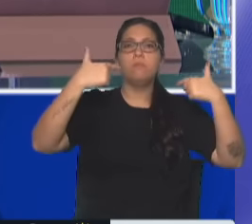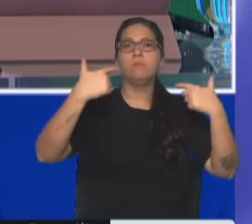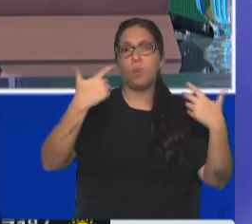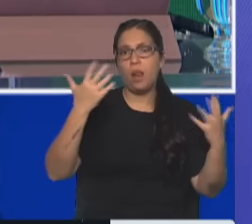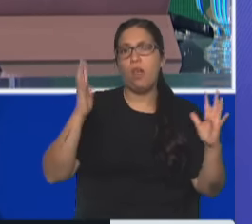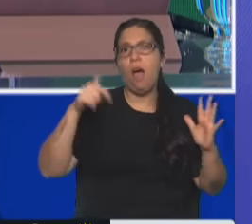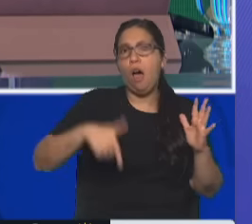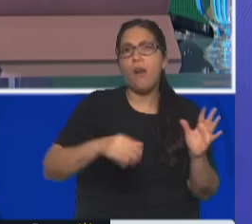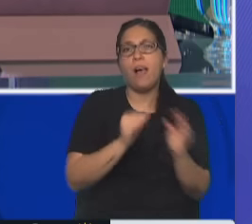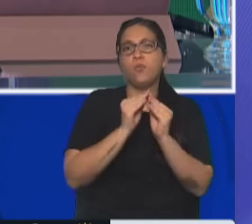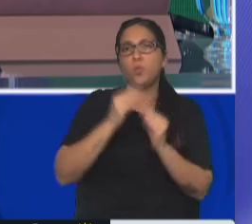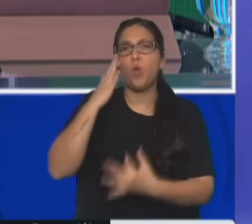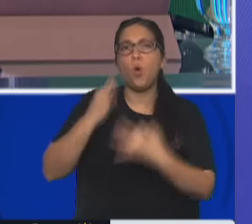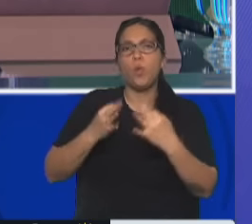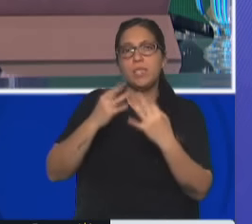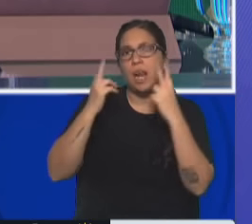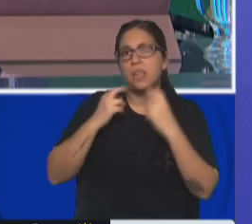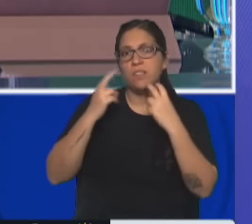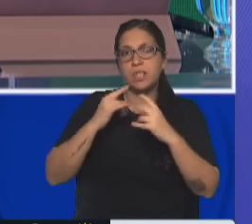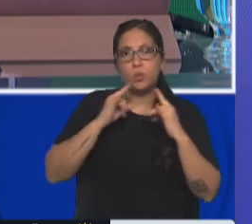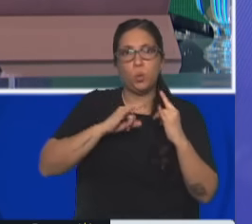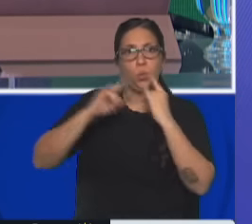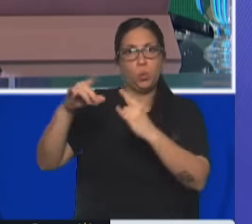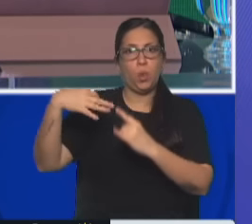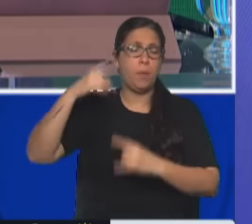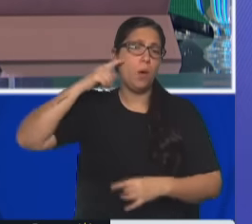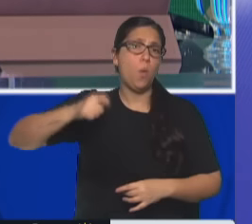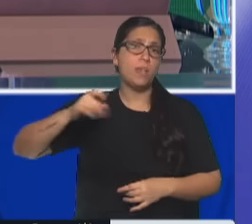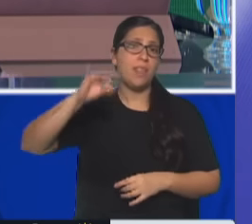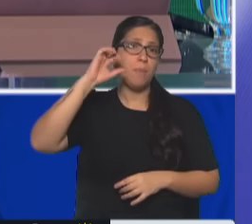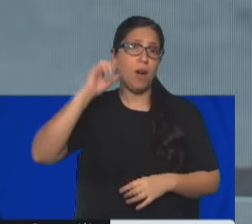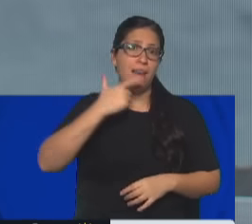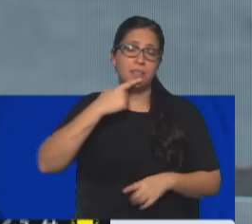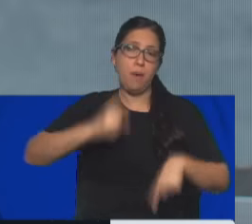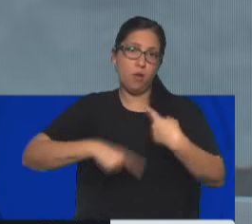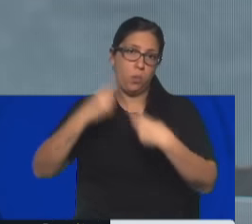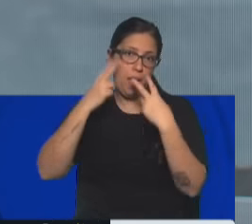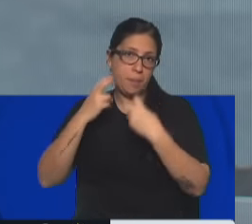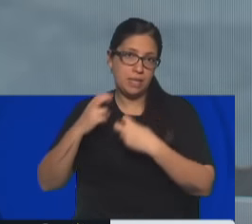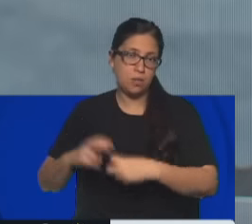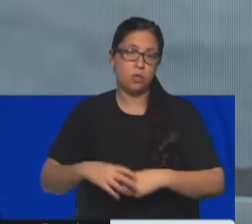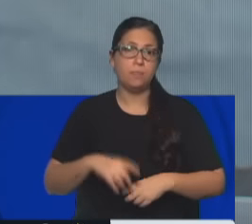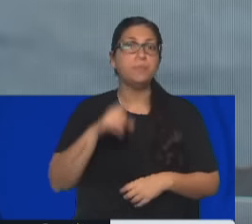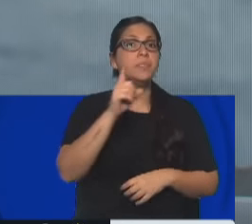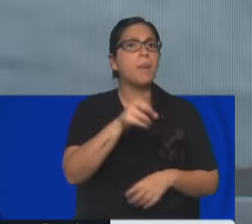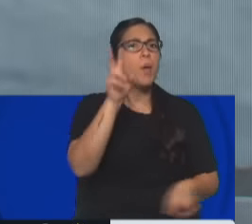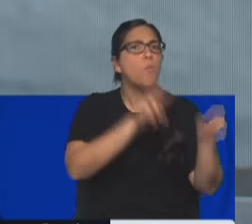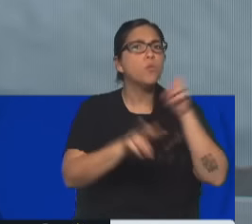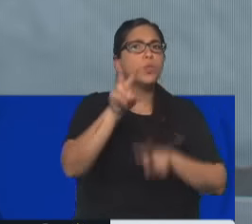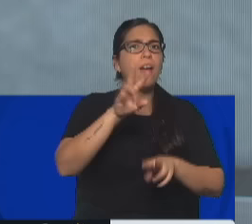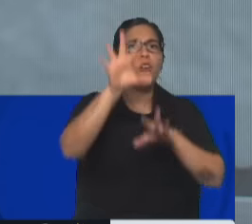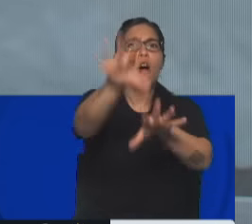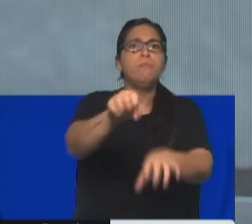judicial y asimismo lo dio a conocer el juez Alexandre de Moraes. A ver, mientras tanto también lo que se buscaba era